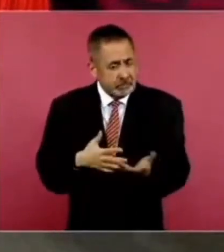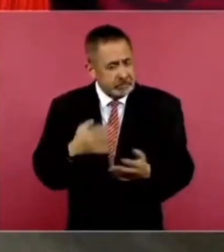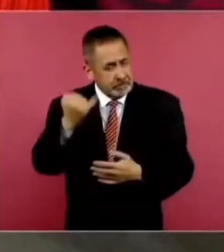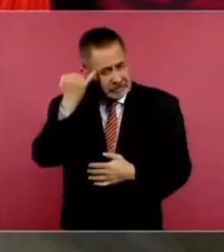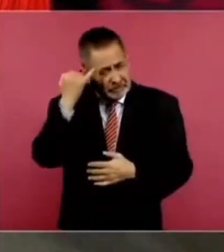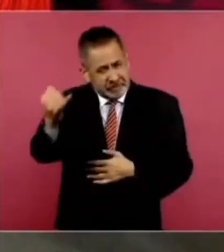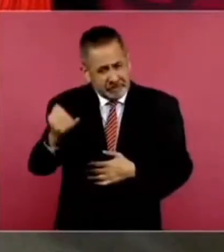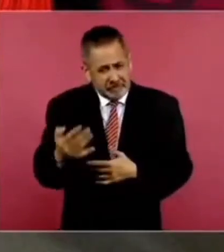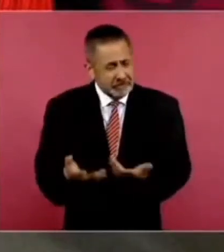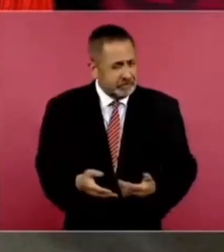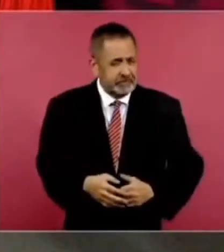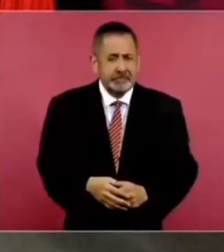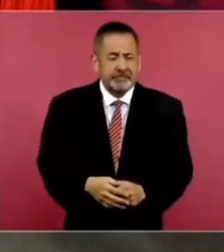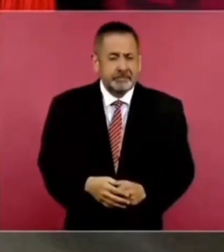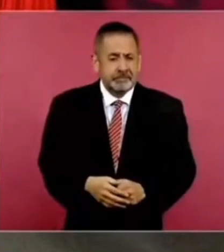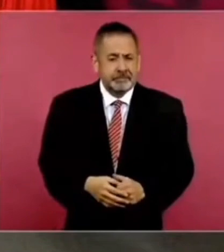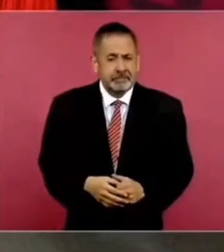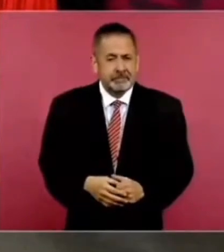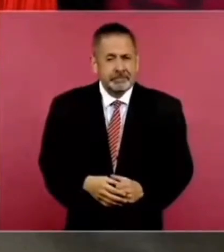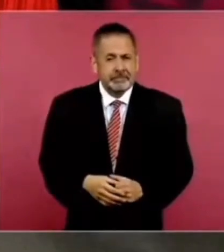Imagínense.